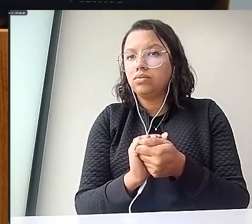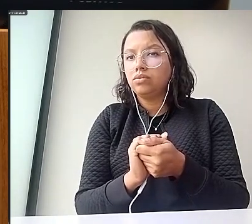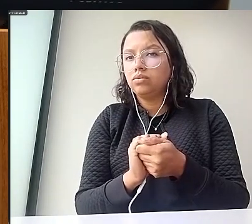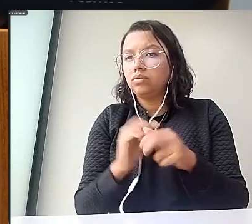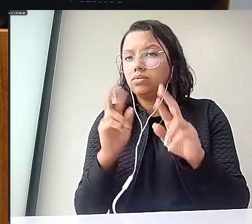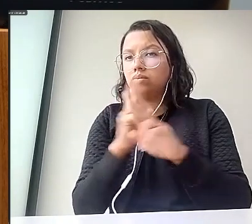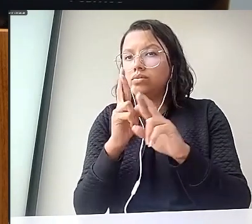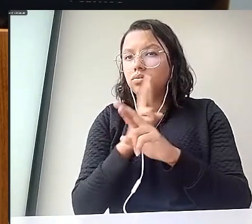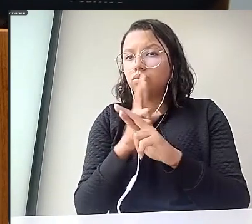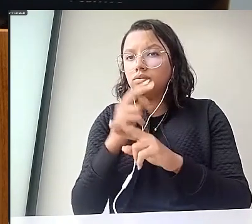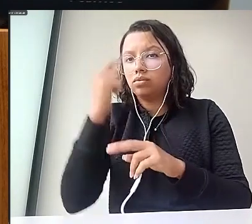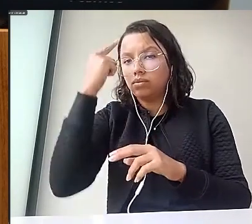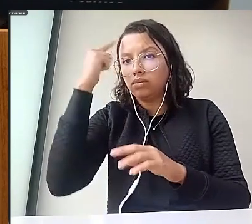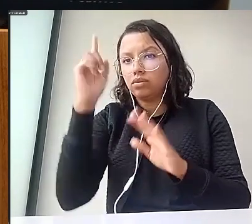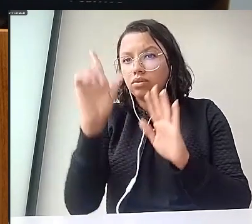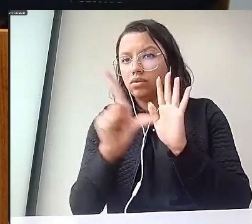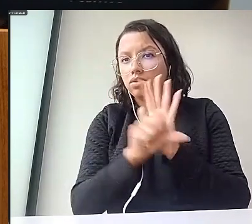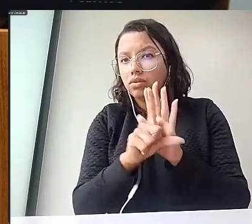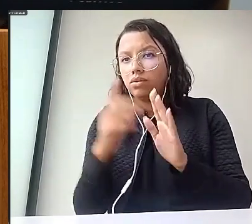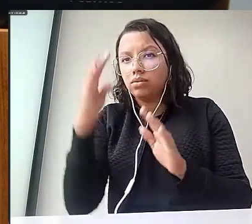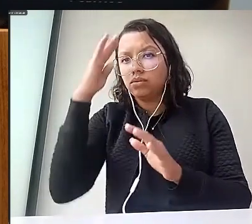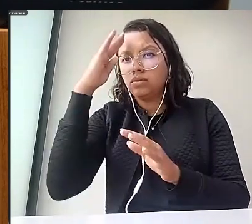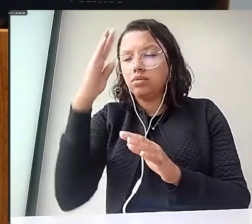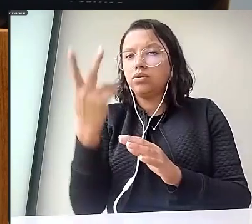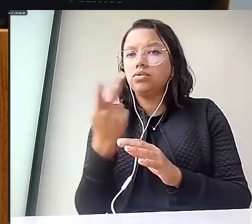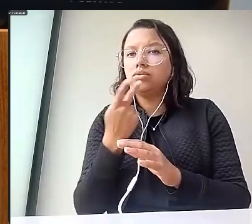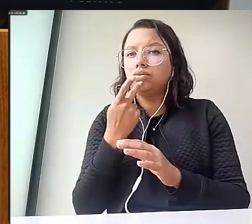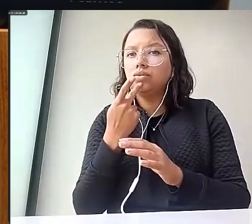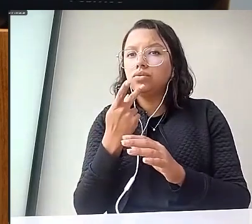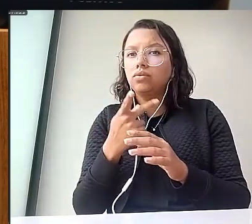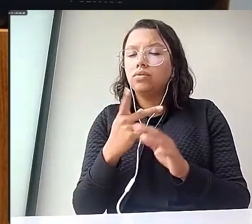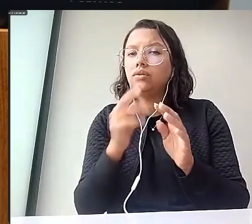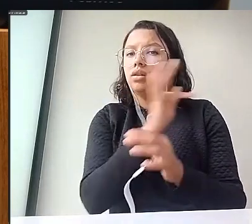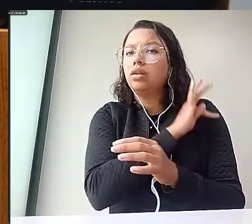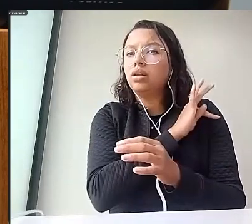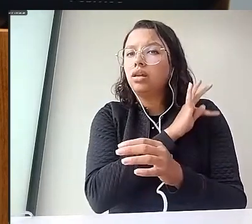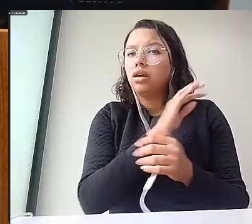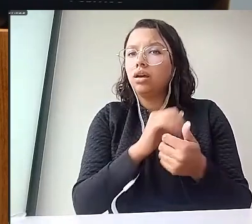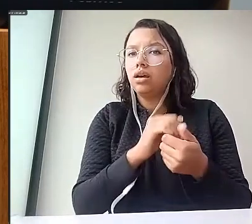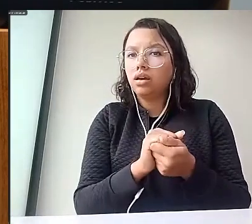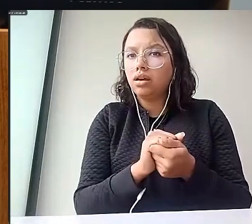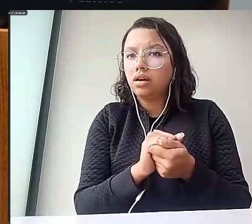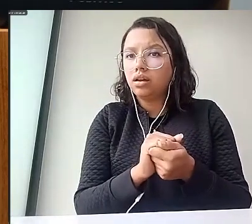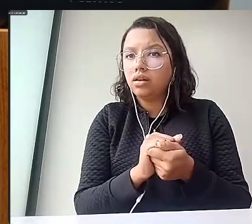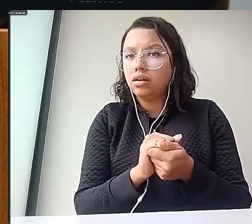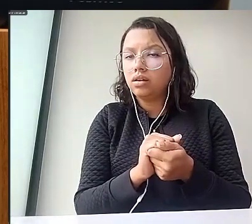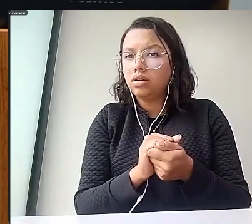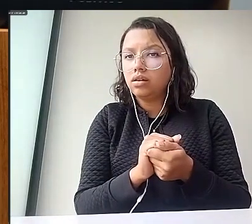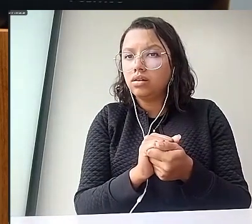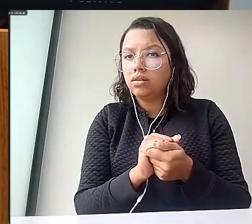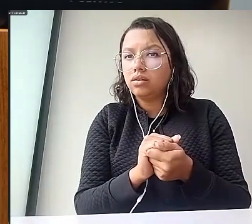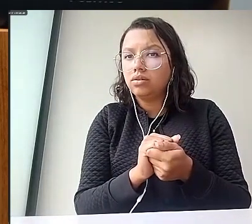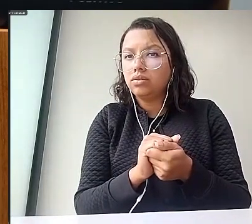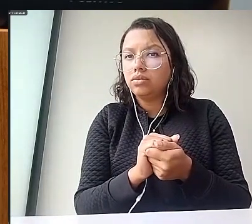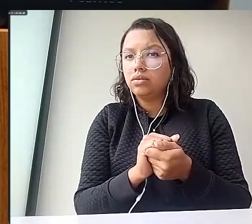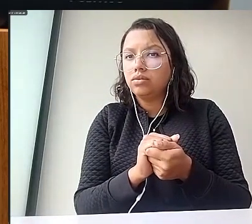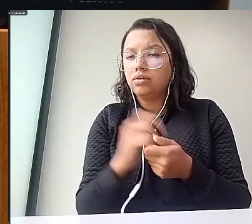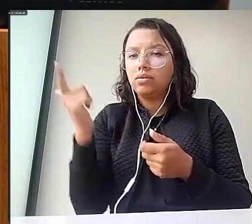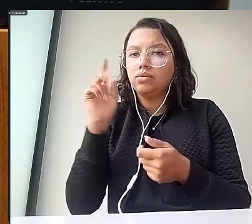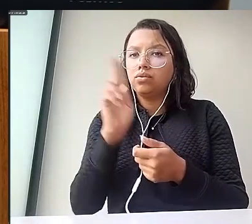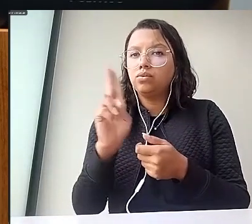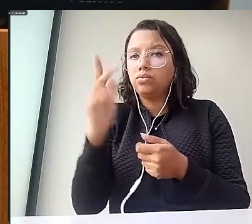misma. Solamente no utilizamos el concepto, pero la técnica es la misma. Y el Consejo utiliza la idea